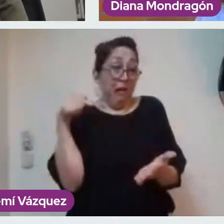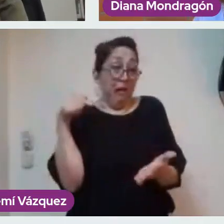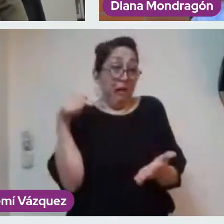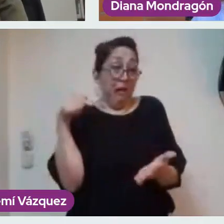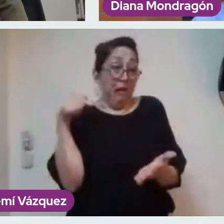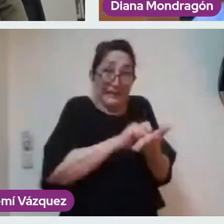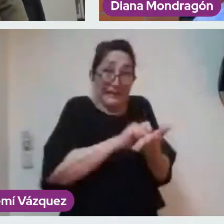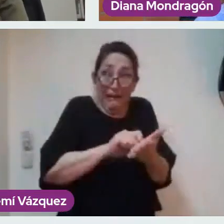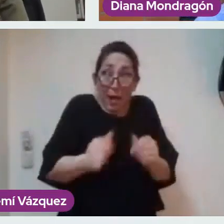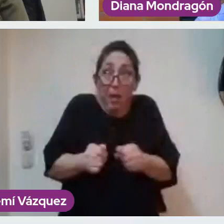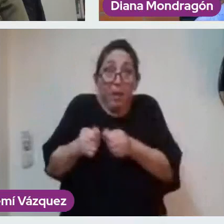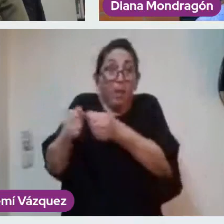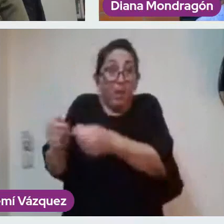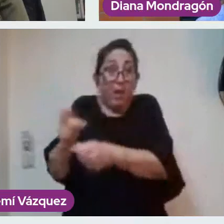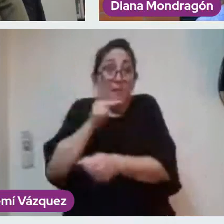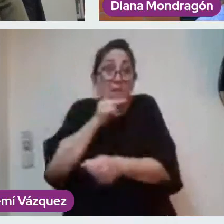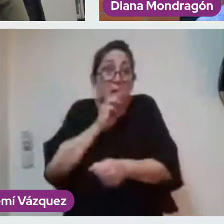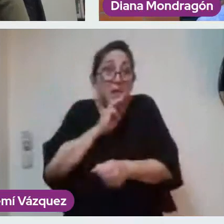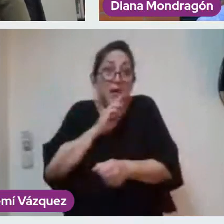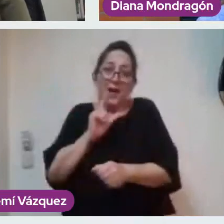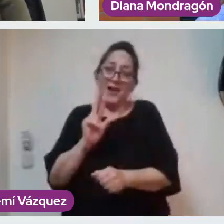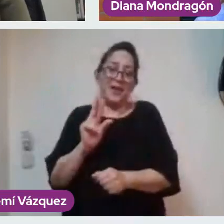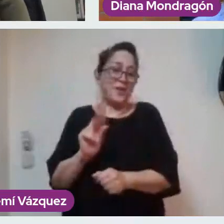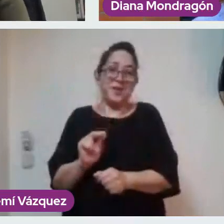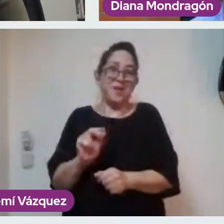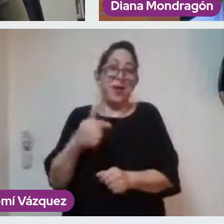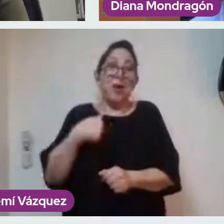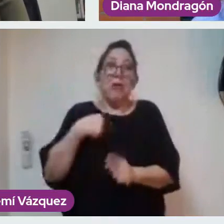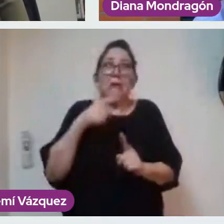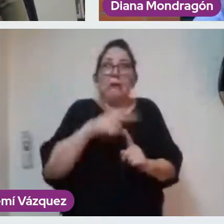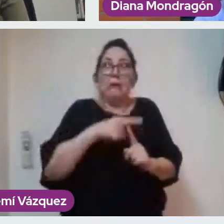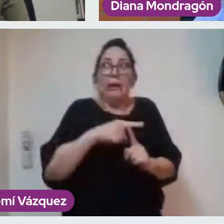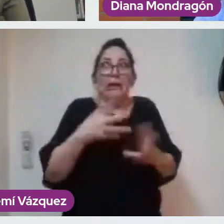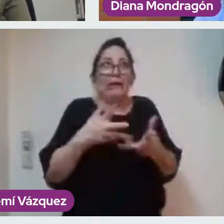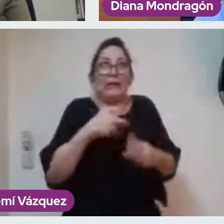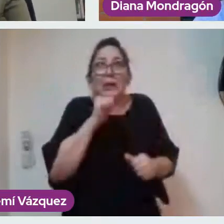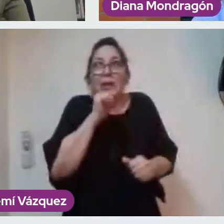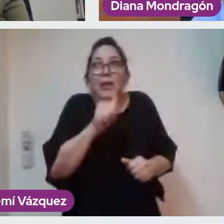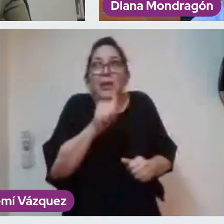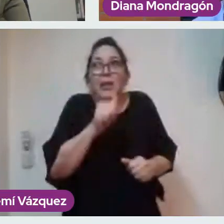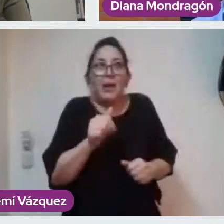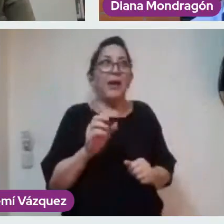¿no? Pues la verdad es que también sucede, ¿no? Entonces,